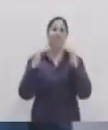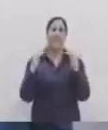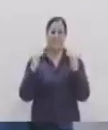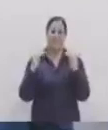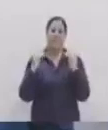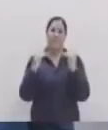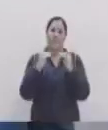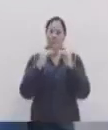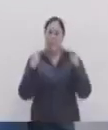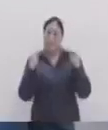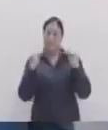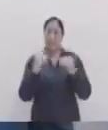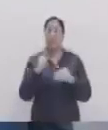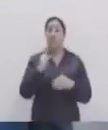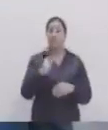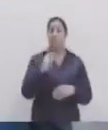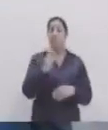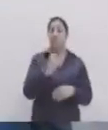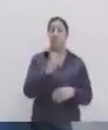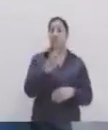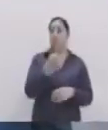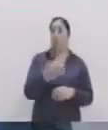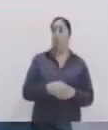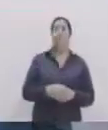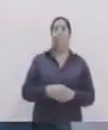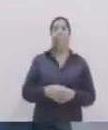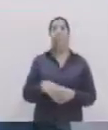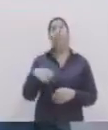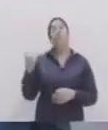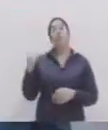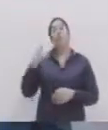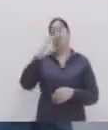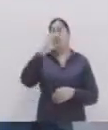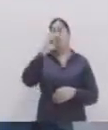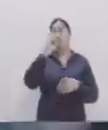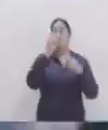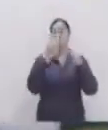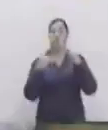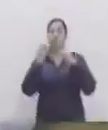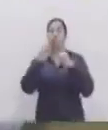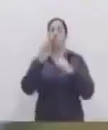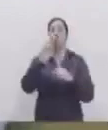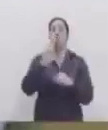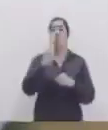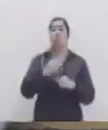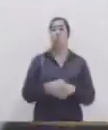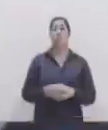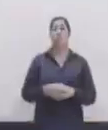prestaron electrones. Por eso es que aparece de esta manera. Al igual